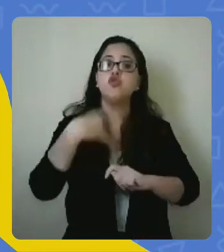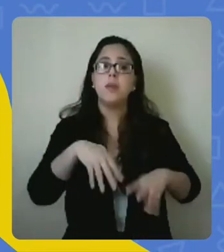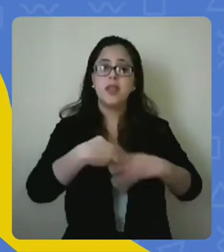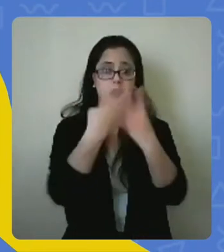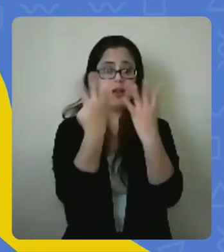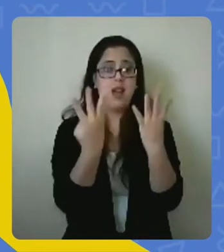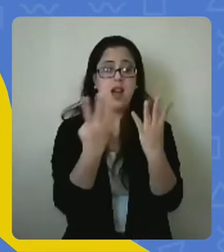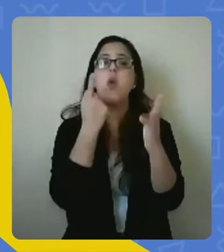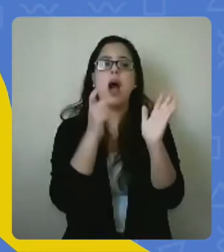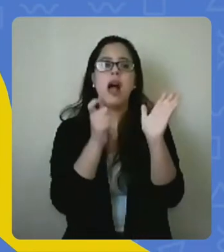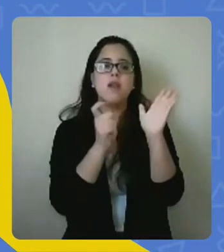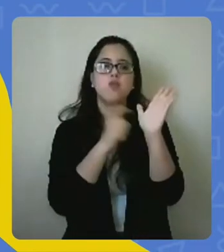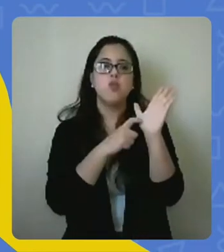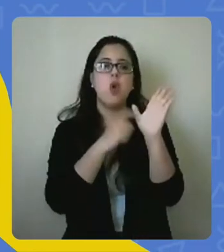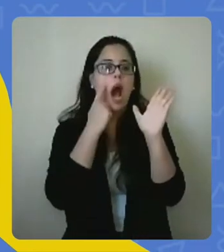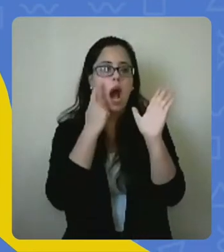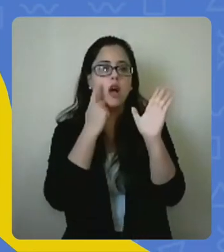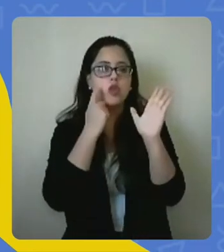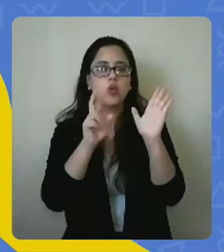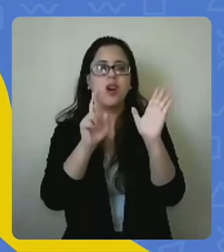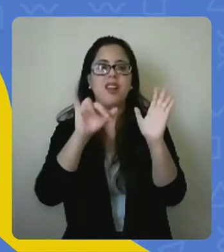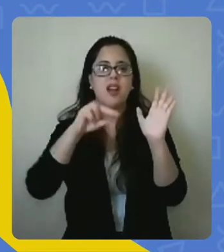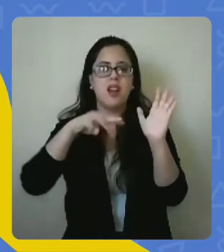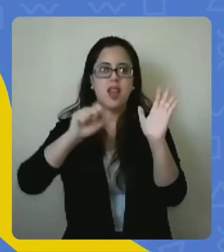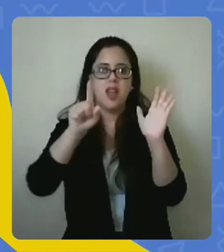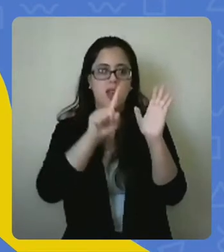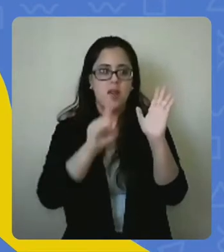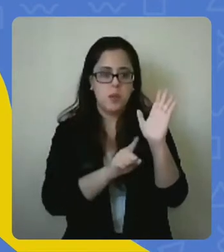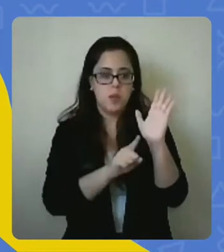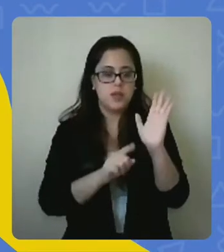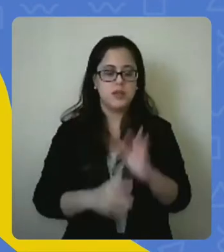azul, que serían las de rimas.